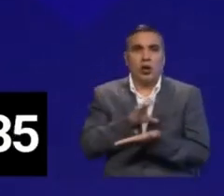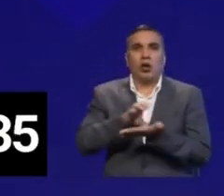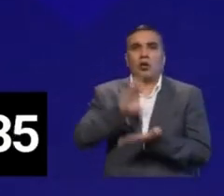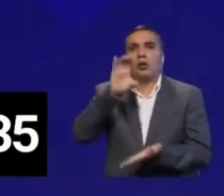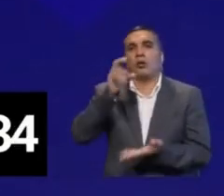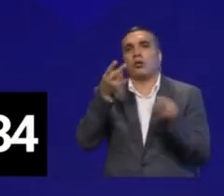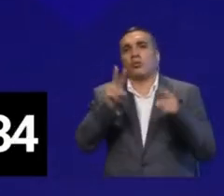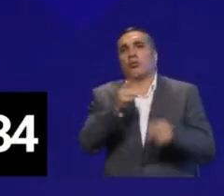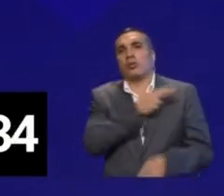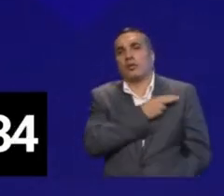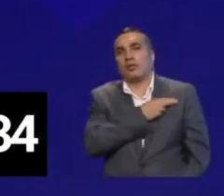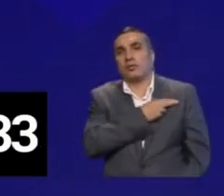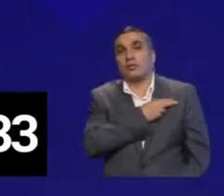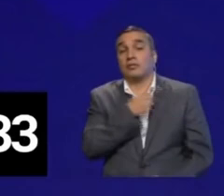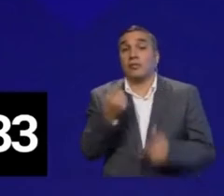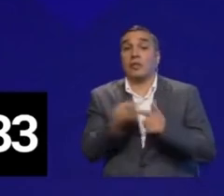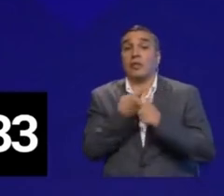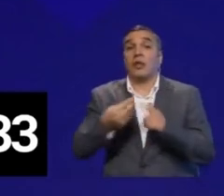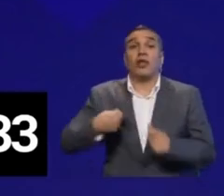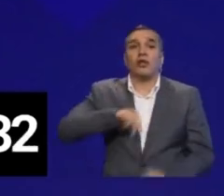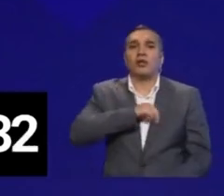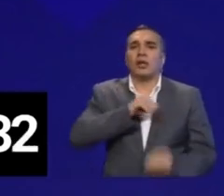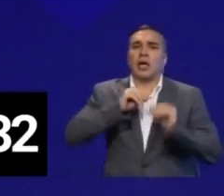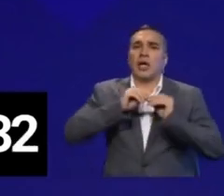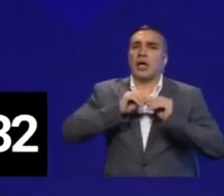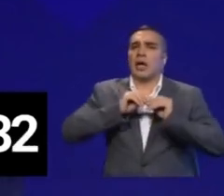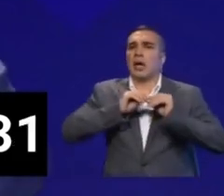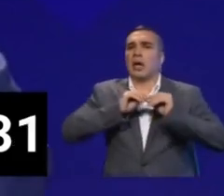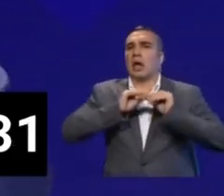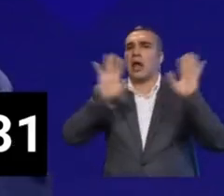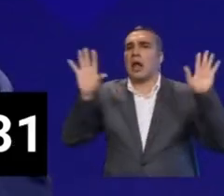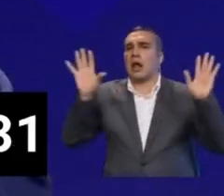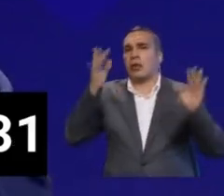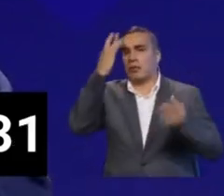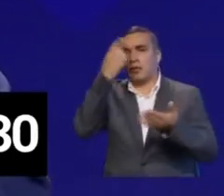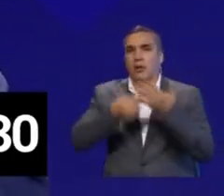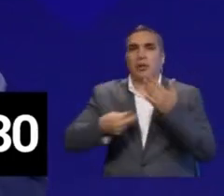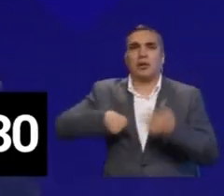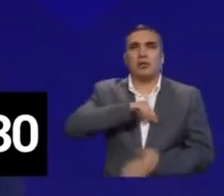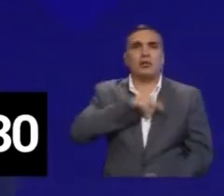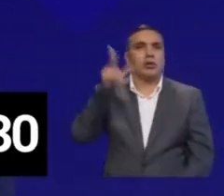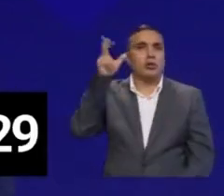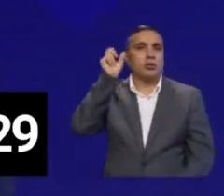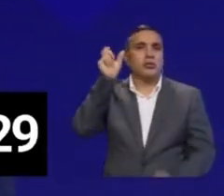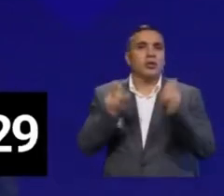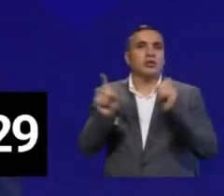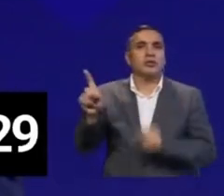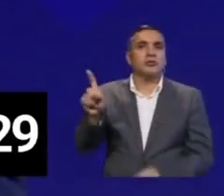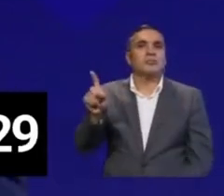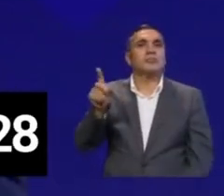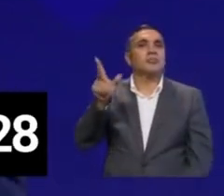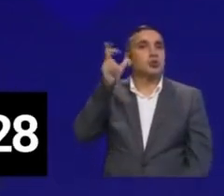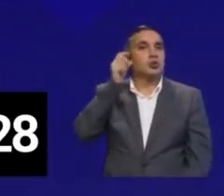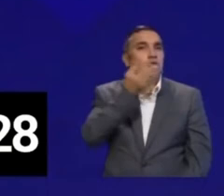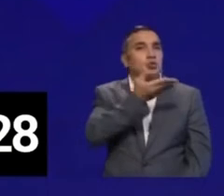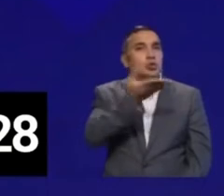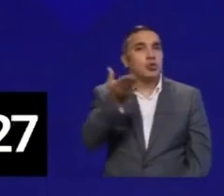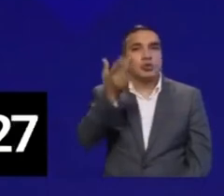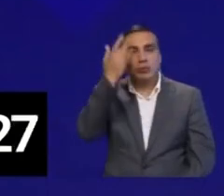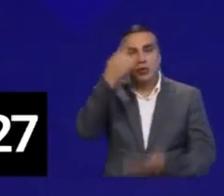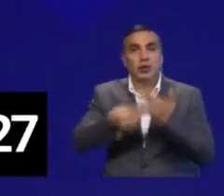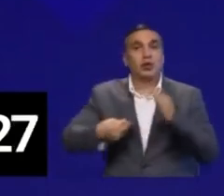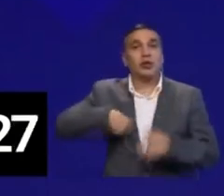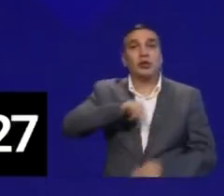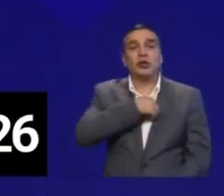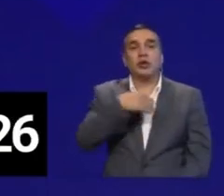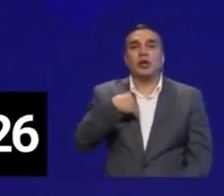nuestras universidades. Así que nosotros estamos clarísimos en eso porque escuchamos a la gente, porque escuchamos a ustedes, porque nosotros